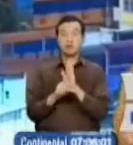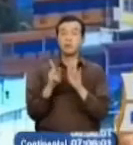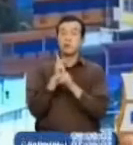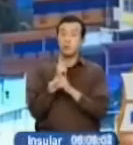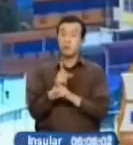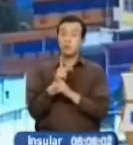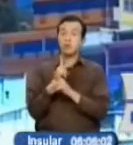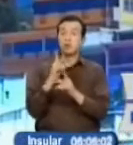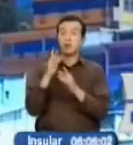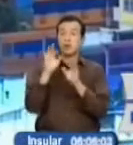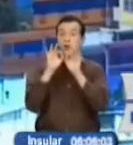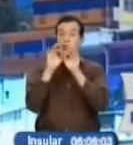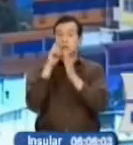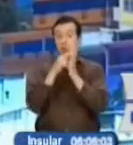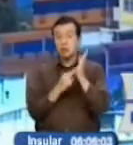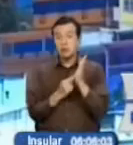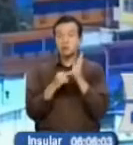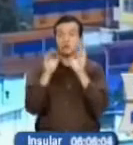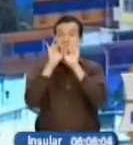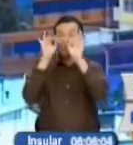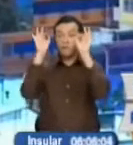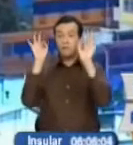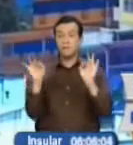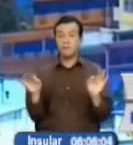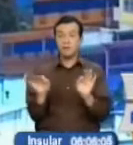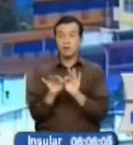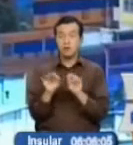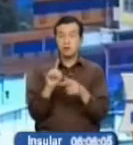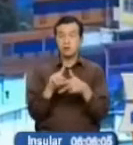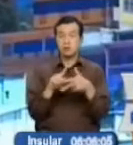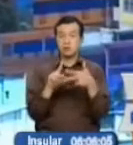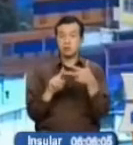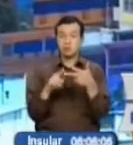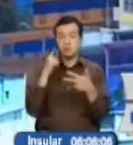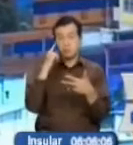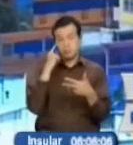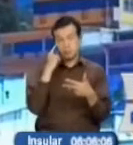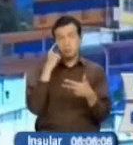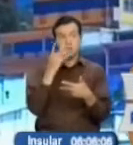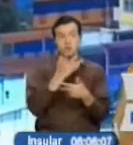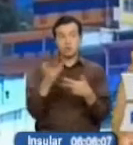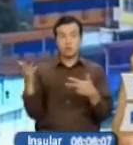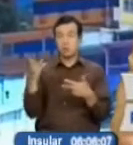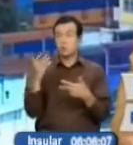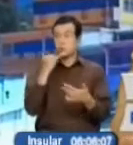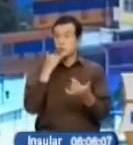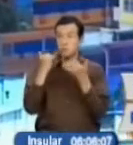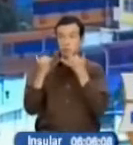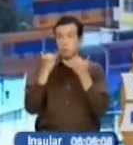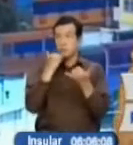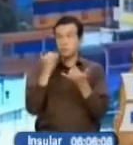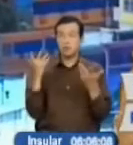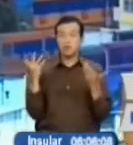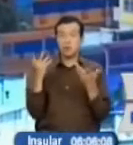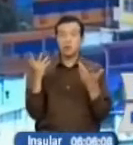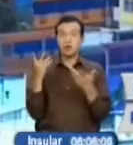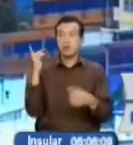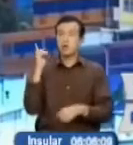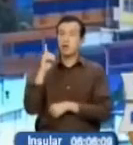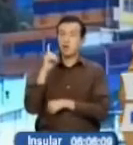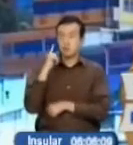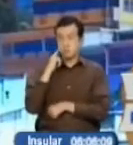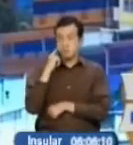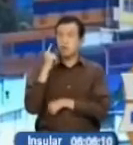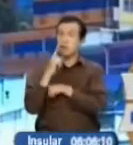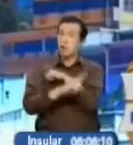una ficha. Los incumplimientos ambientales en este país no prescriben, son de carácter penal.